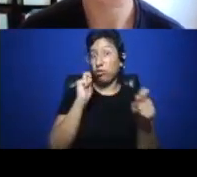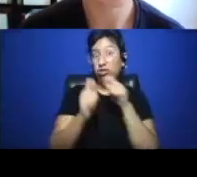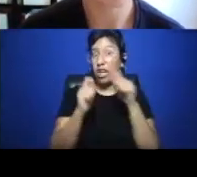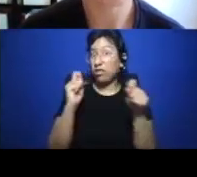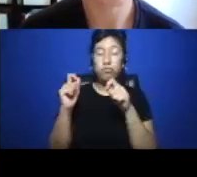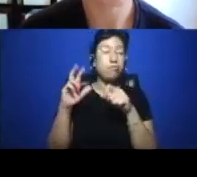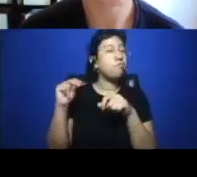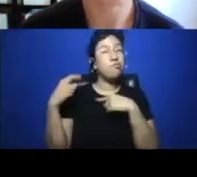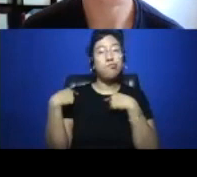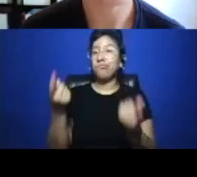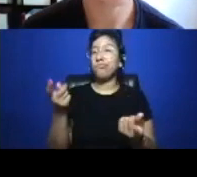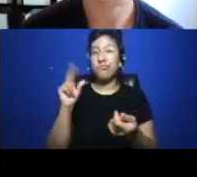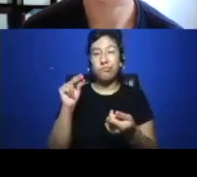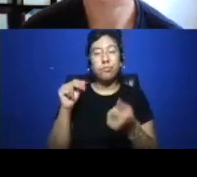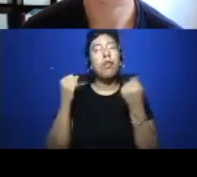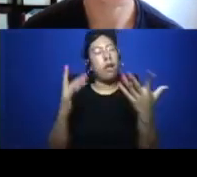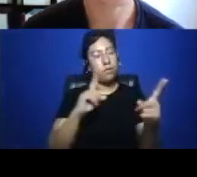No han cambiado.